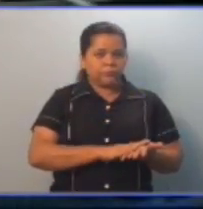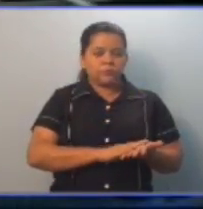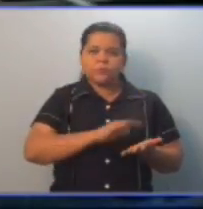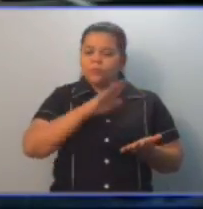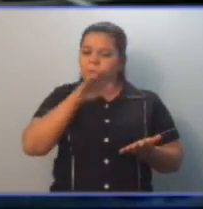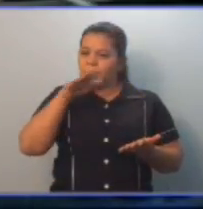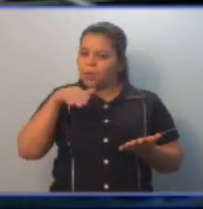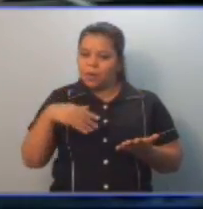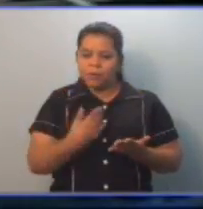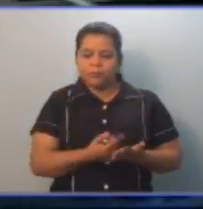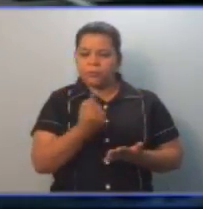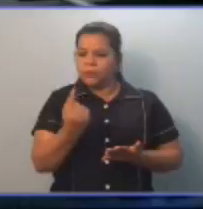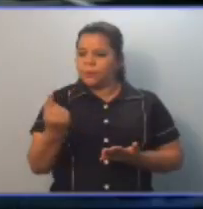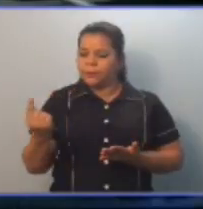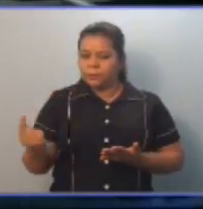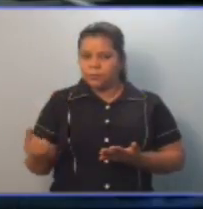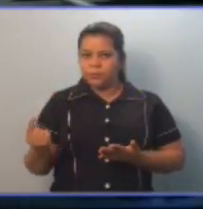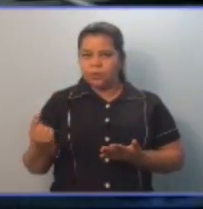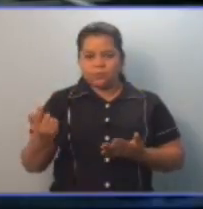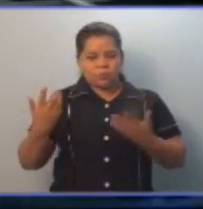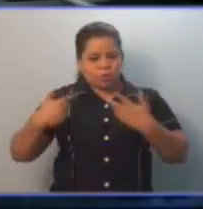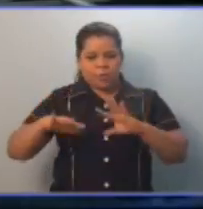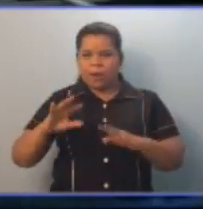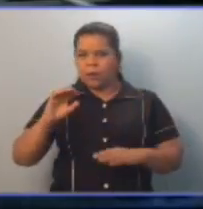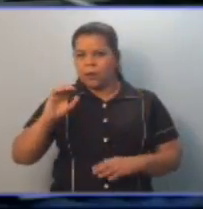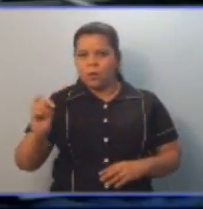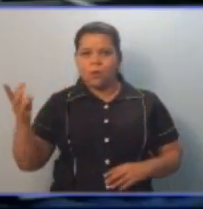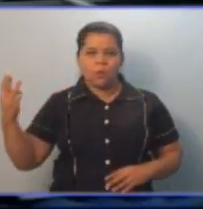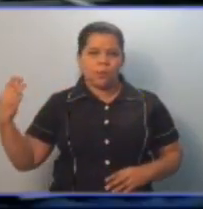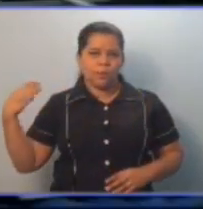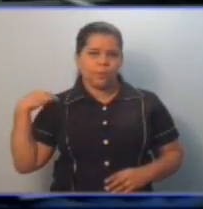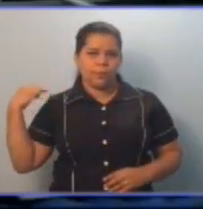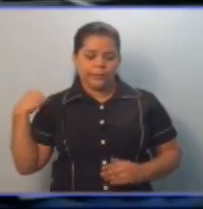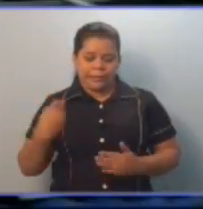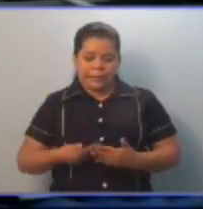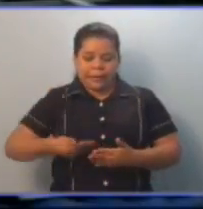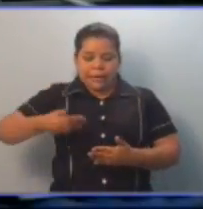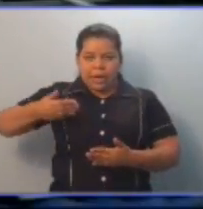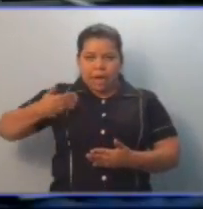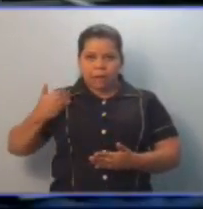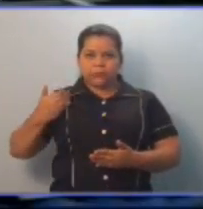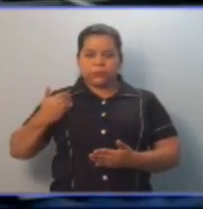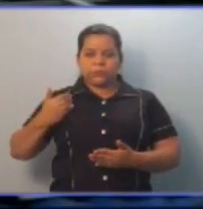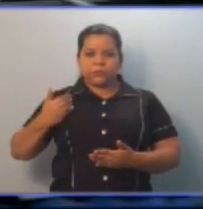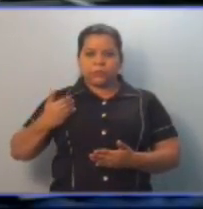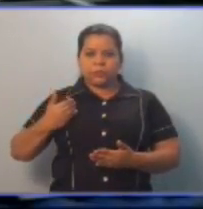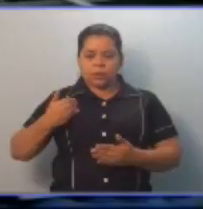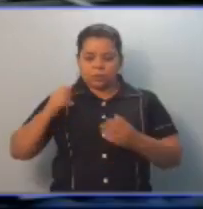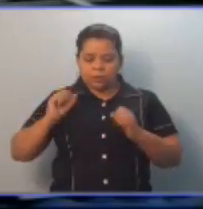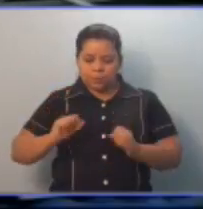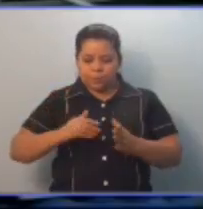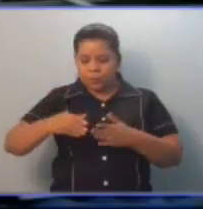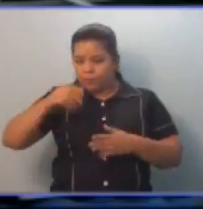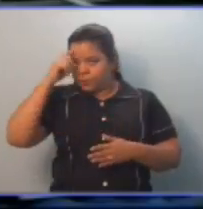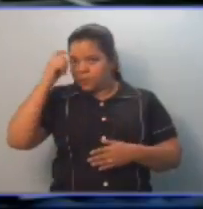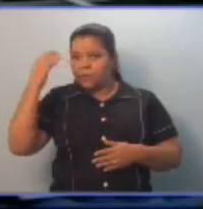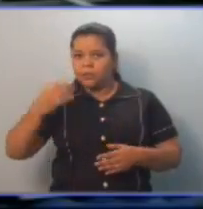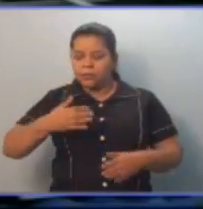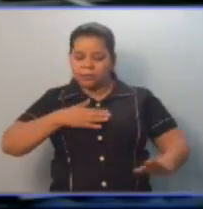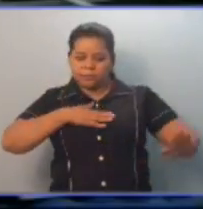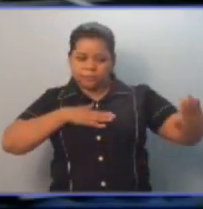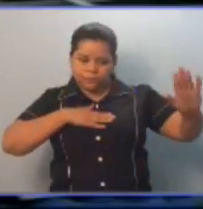todo funcionario civil o militar, antes de tomar posesión de su cargo, protestará